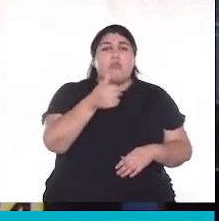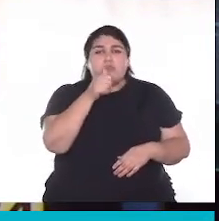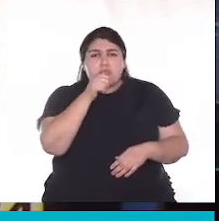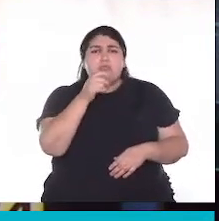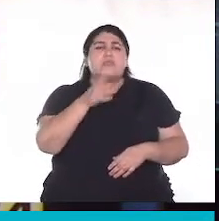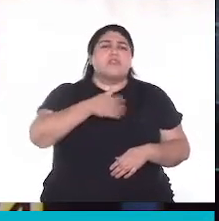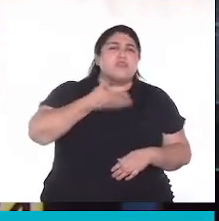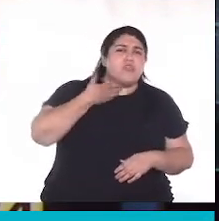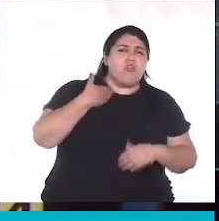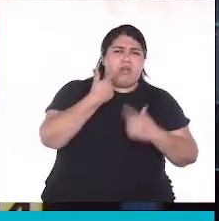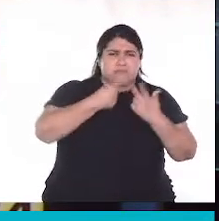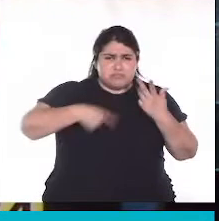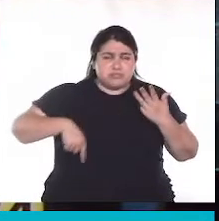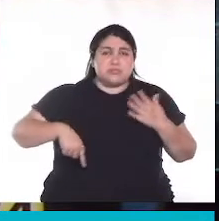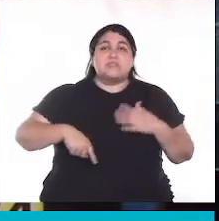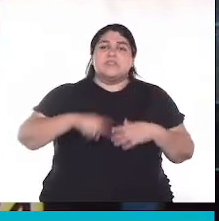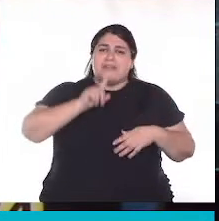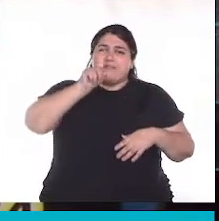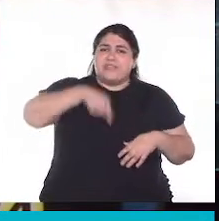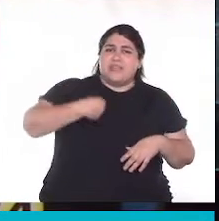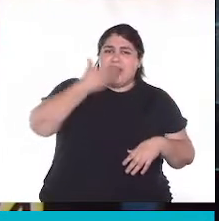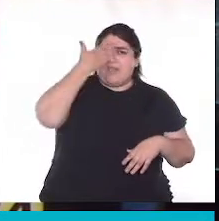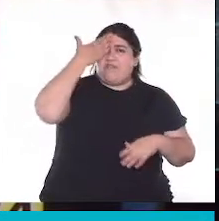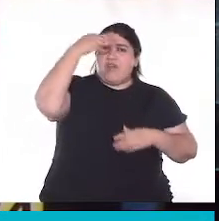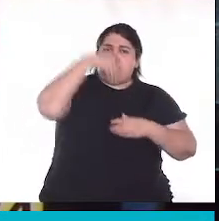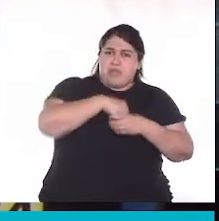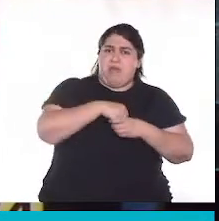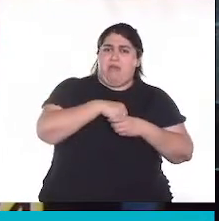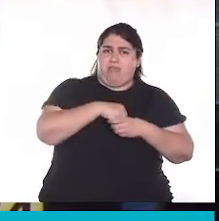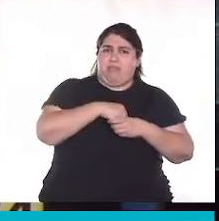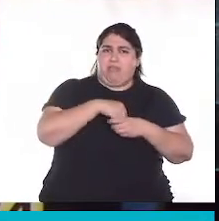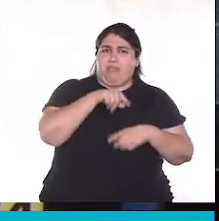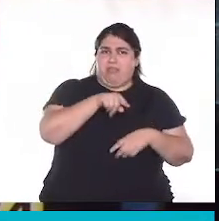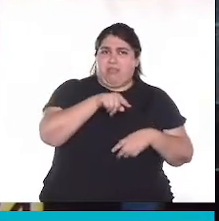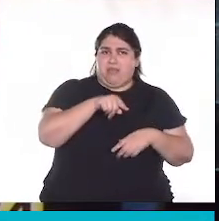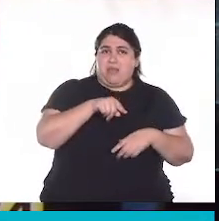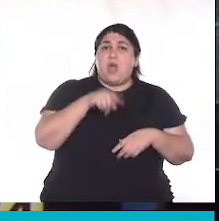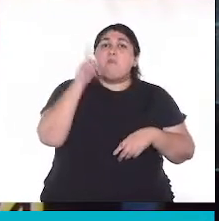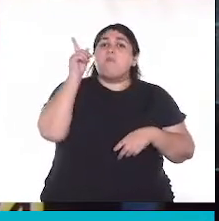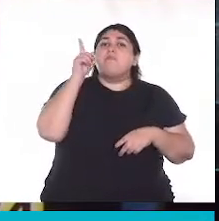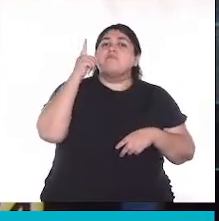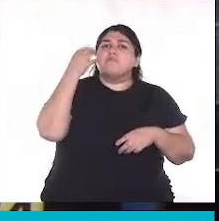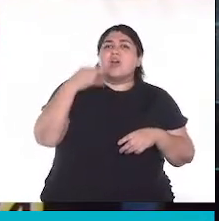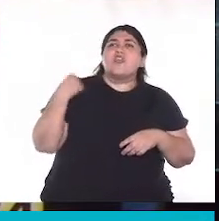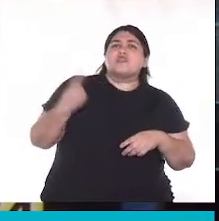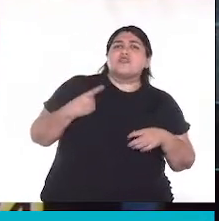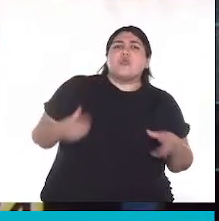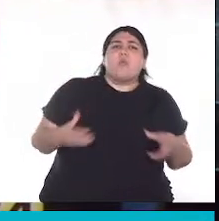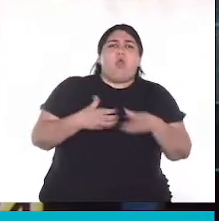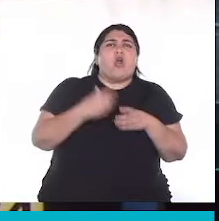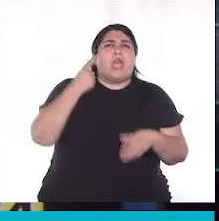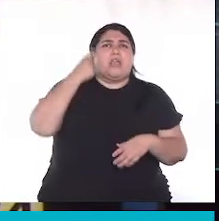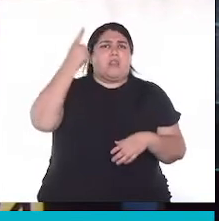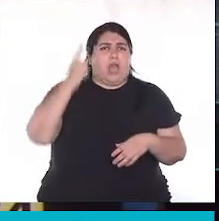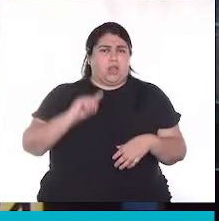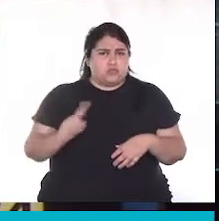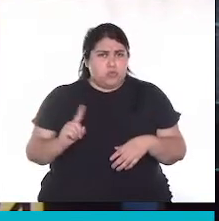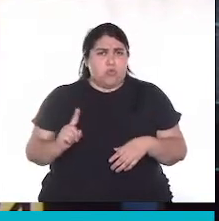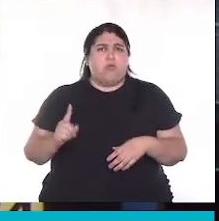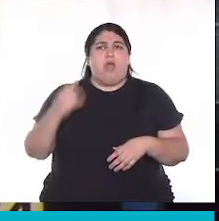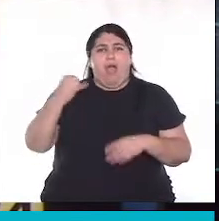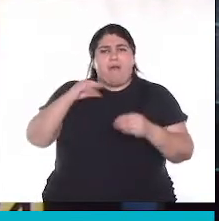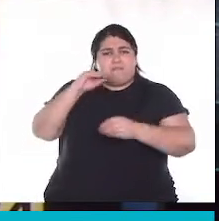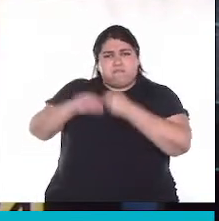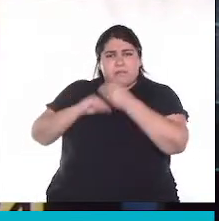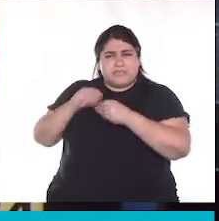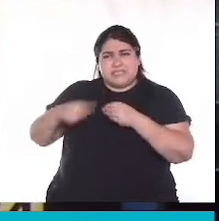esta no es una iniciativa de un bloque, es una iniciativa de todos los familiares que han perdido personas